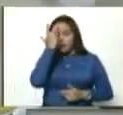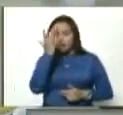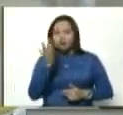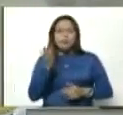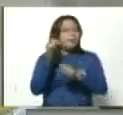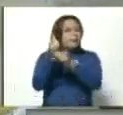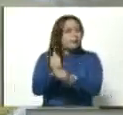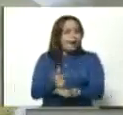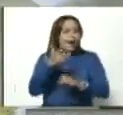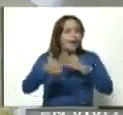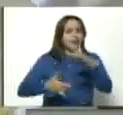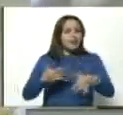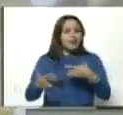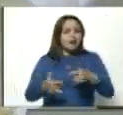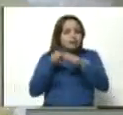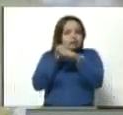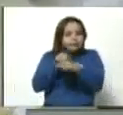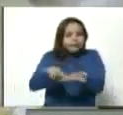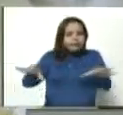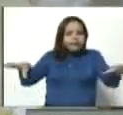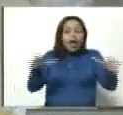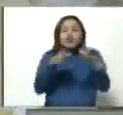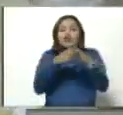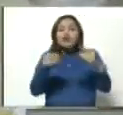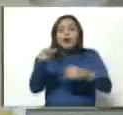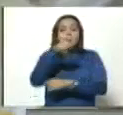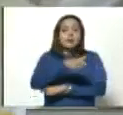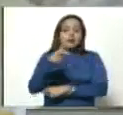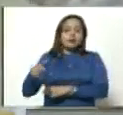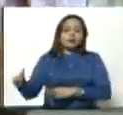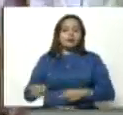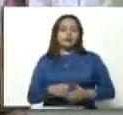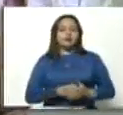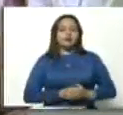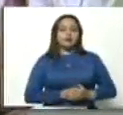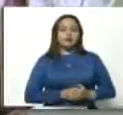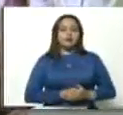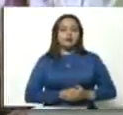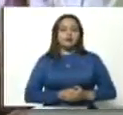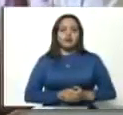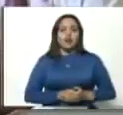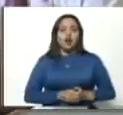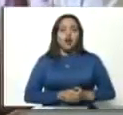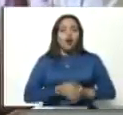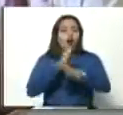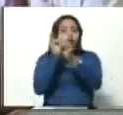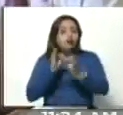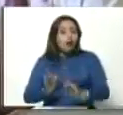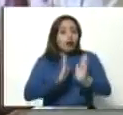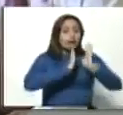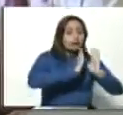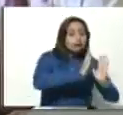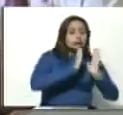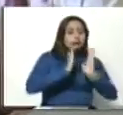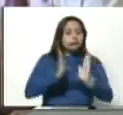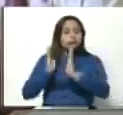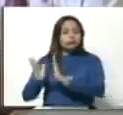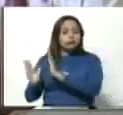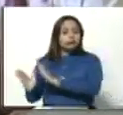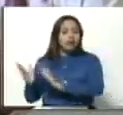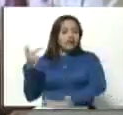que esta jornada sea extendida al resto de la población. Esa es la forma como está organizada actualmente el esquema